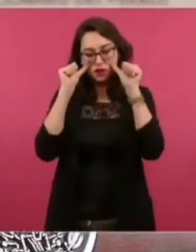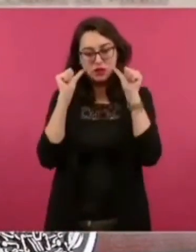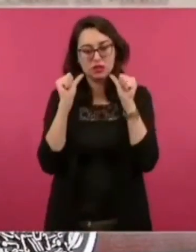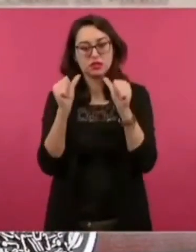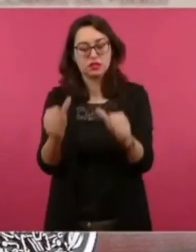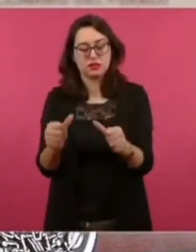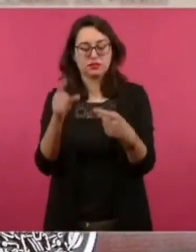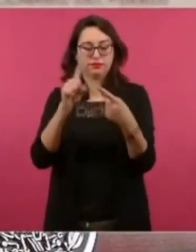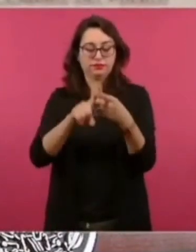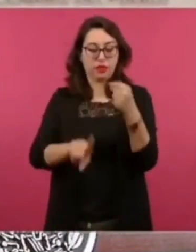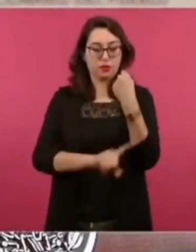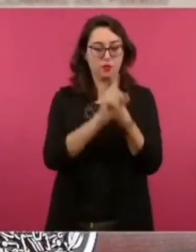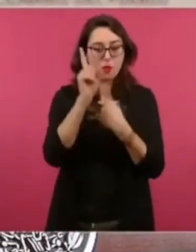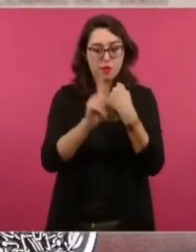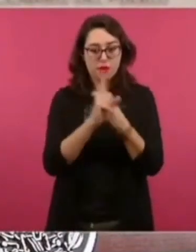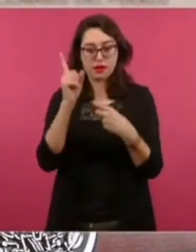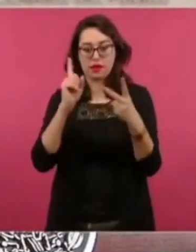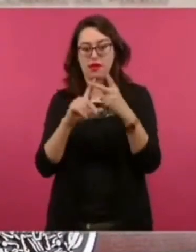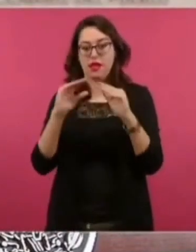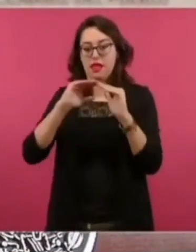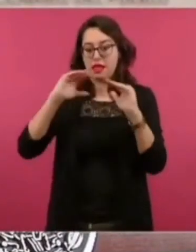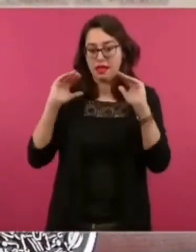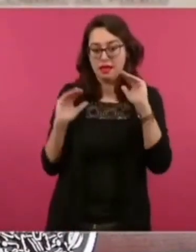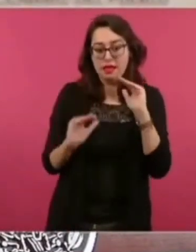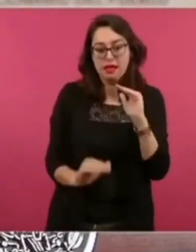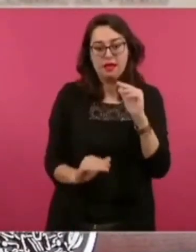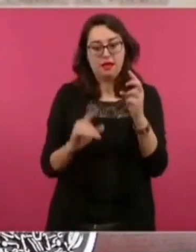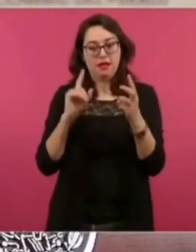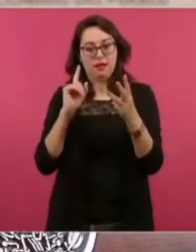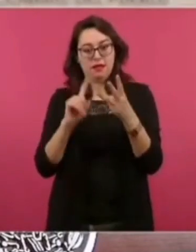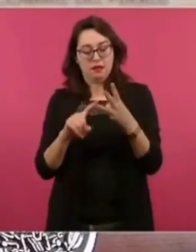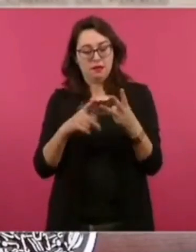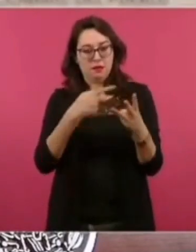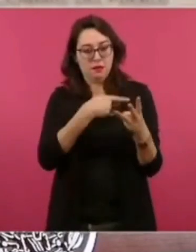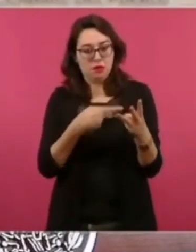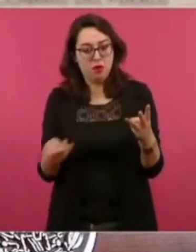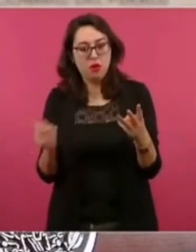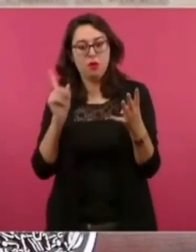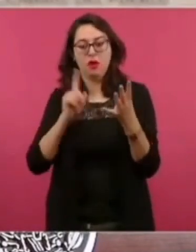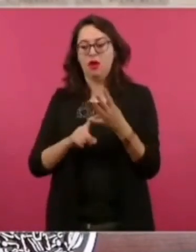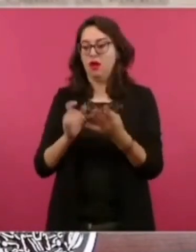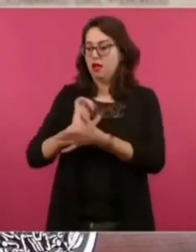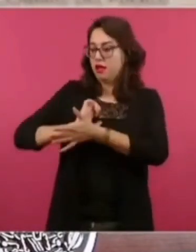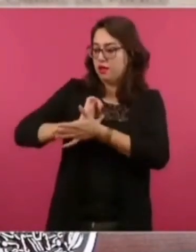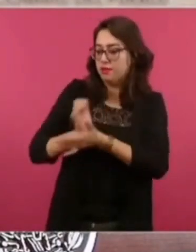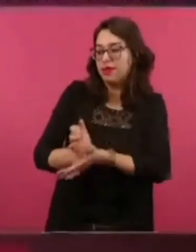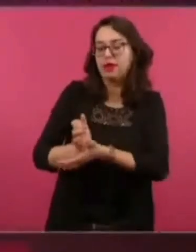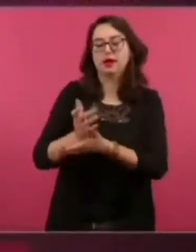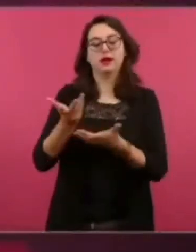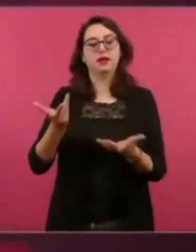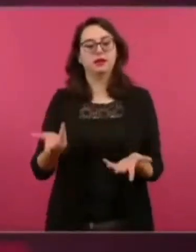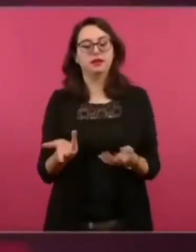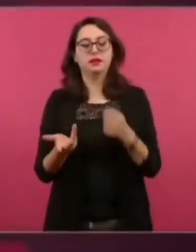la pobreza, la desigualdad, la discriminación,